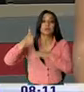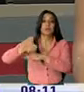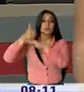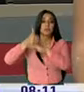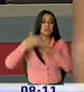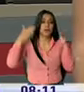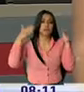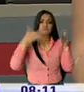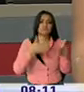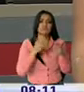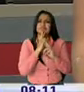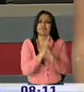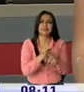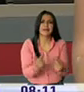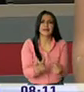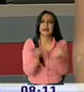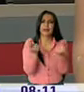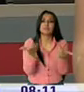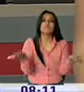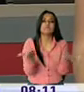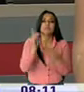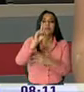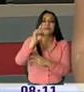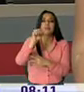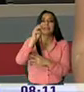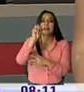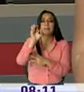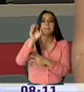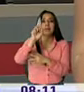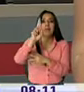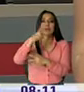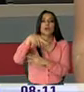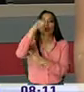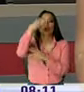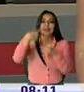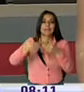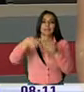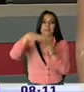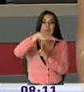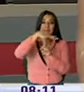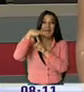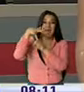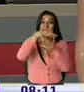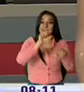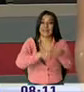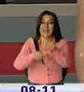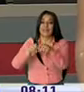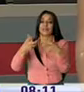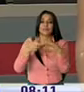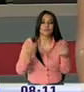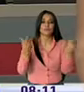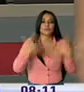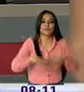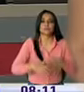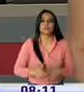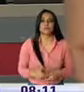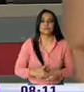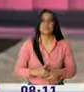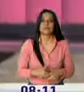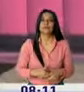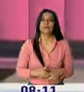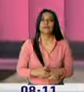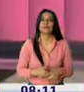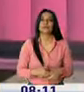inmediato en el sector de La Damer, al norte de Quito. Ahí se arregló el parque que se encontraba en muy mal estado. Pintando